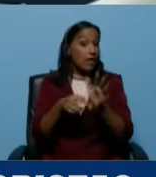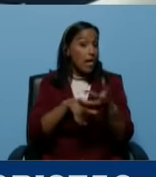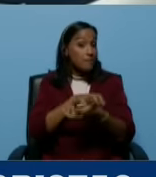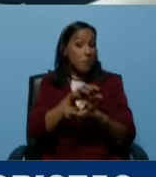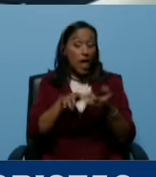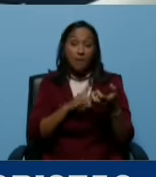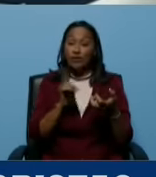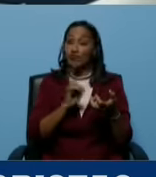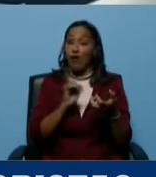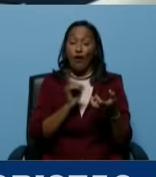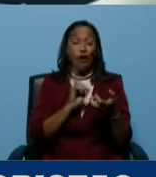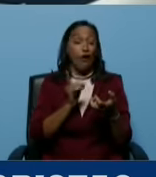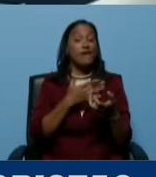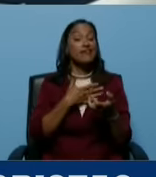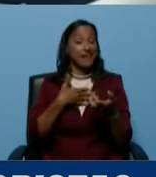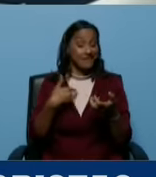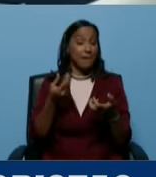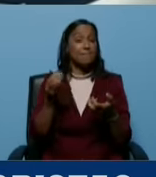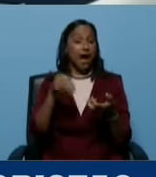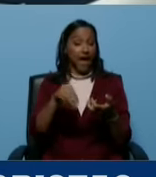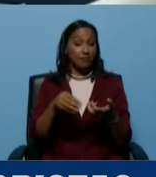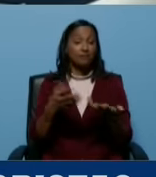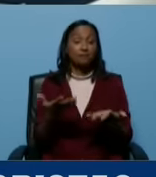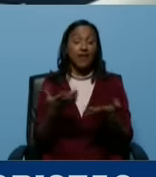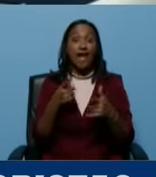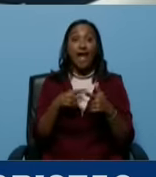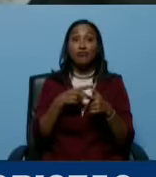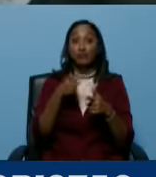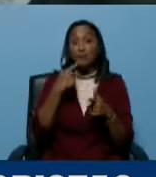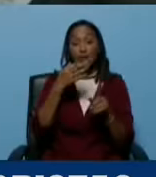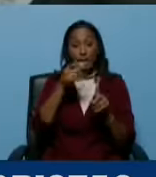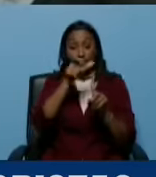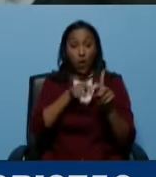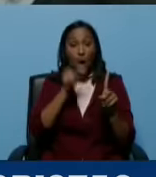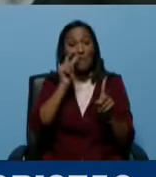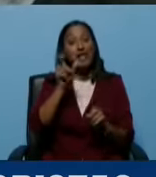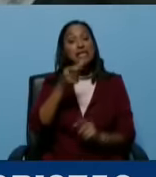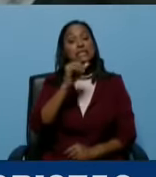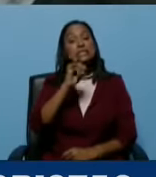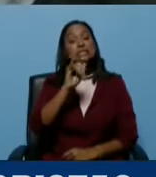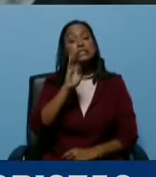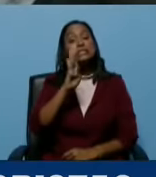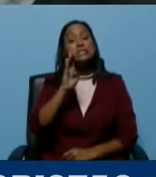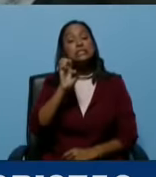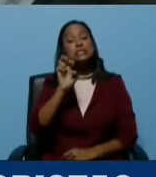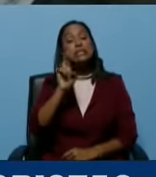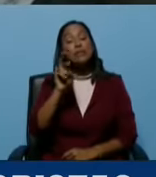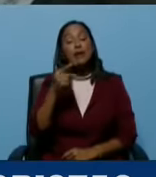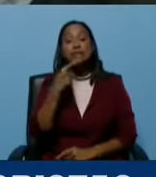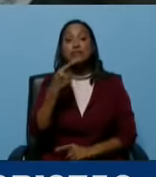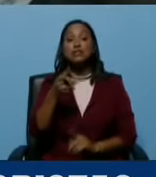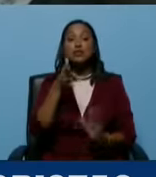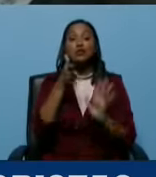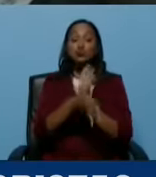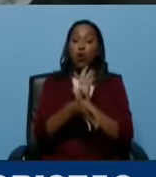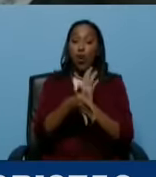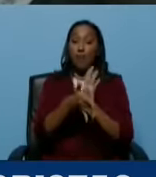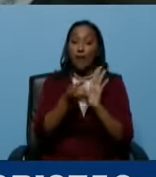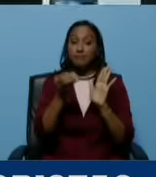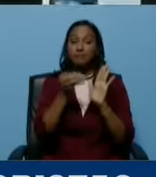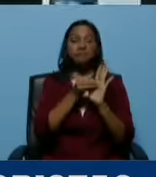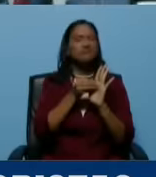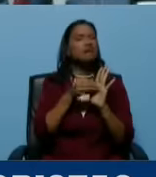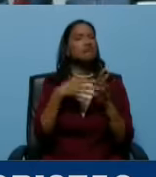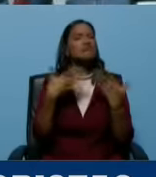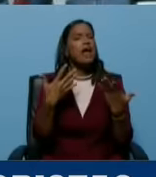Tenemos que recordar, por ejemplo, Gilbert Caro. Él destacó como terrorista por tres casos. Principalmente el